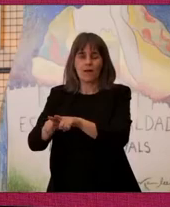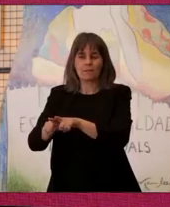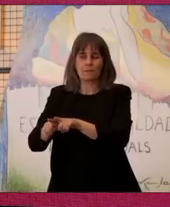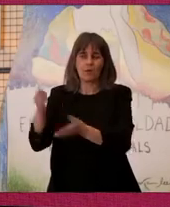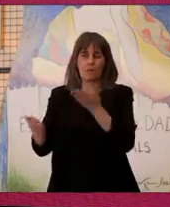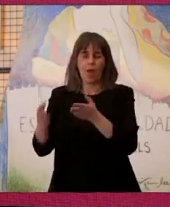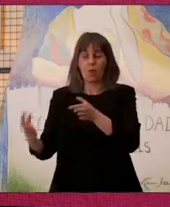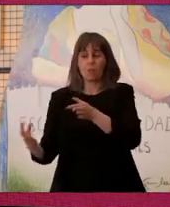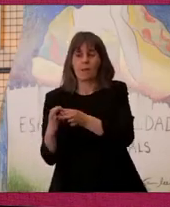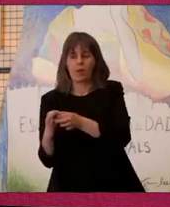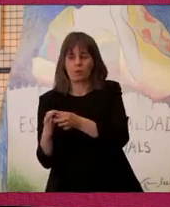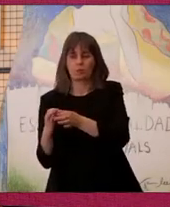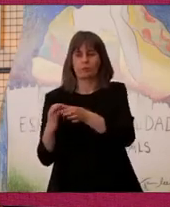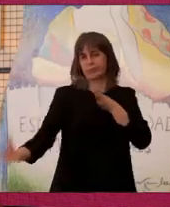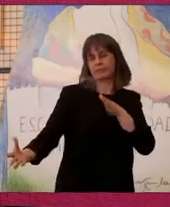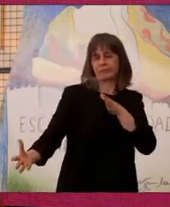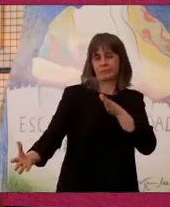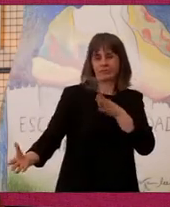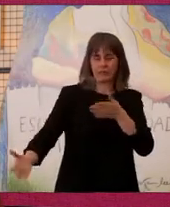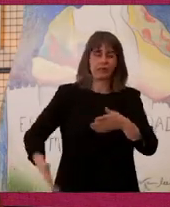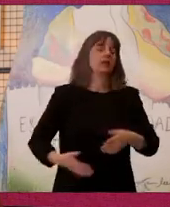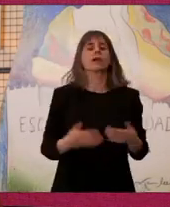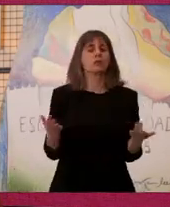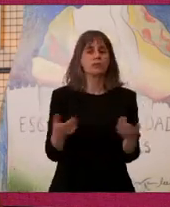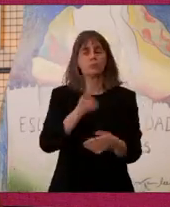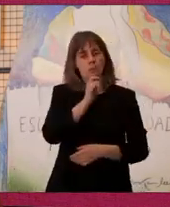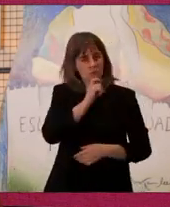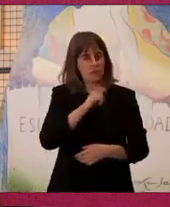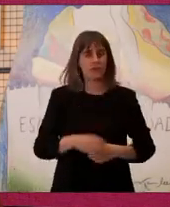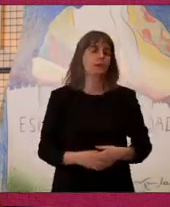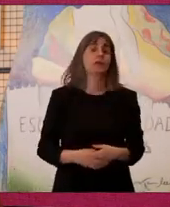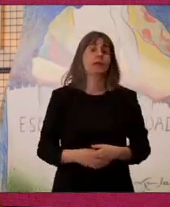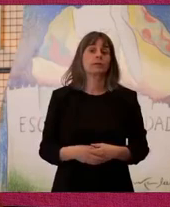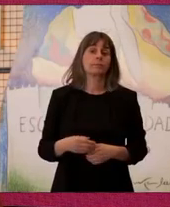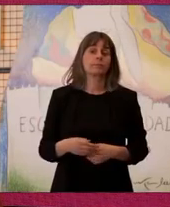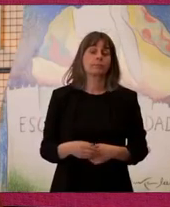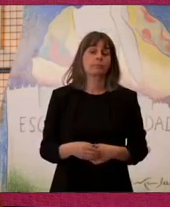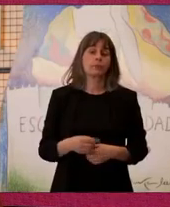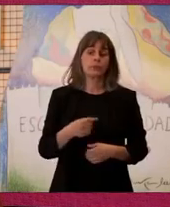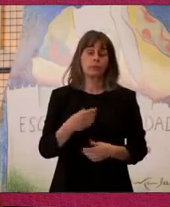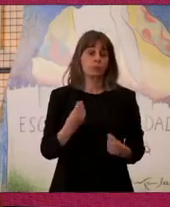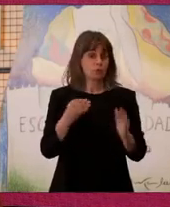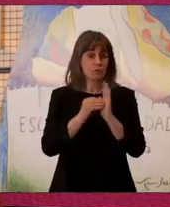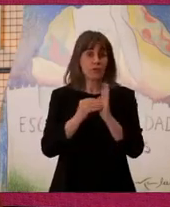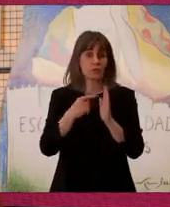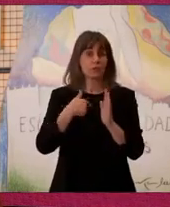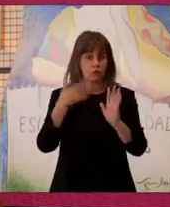Por lo tanto nos es muy difícil y lo estamos viendo he explicado muchas veces Este ejemplo y a lo mejor me lo habréis oído